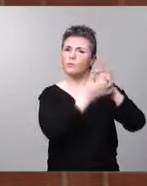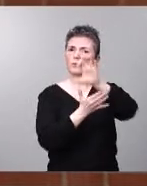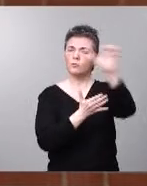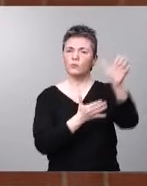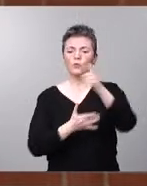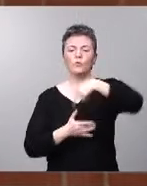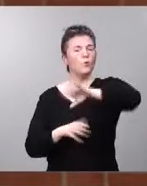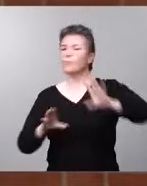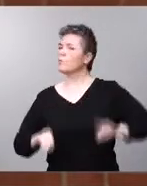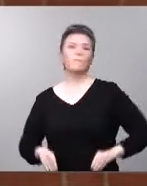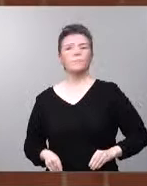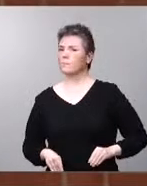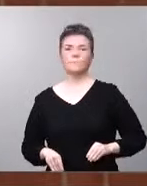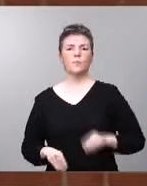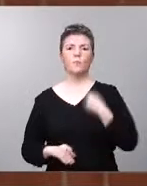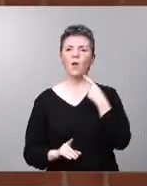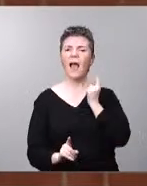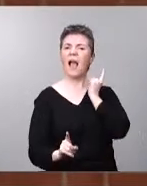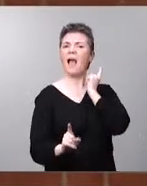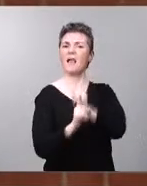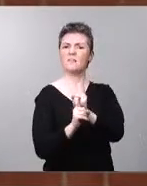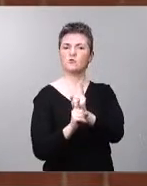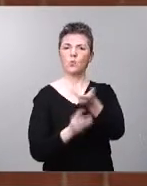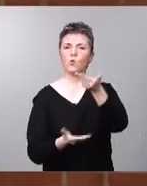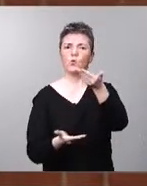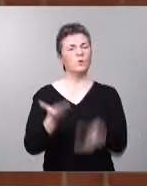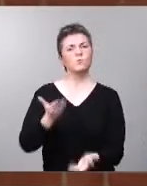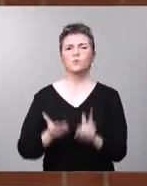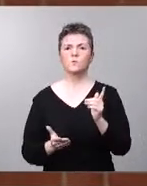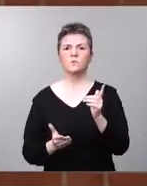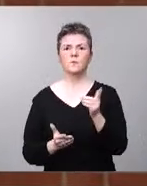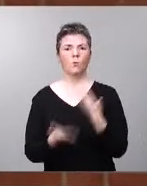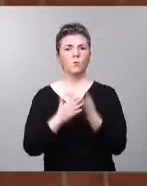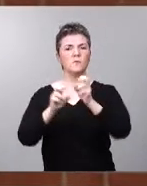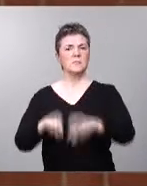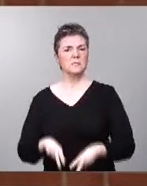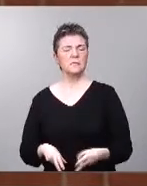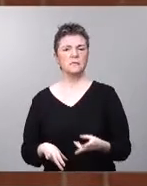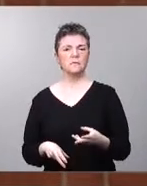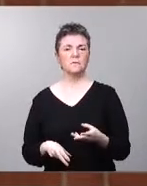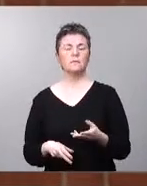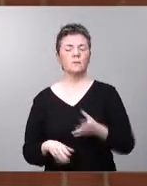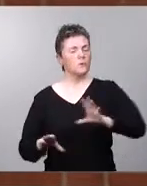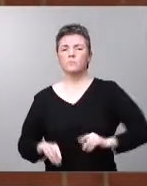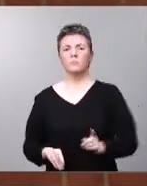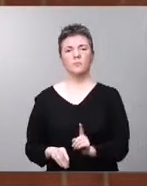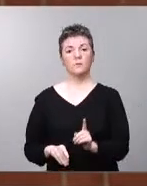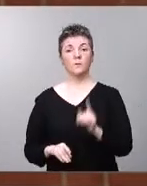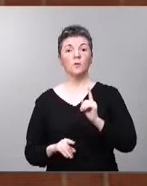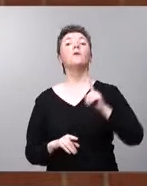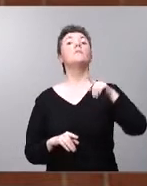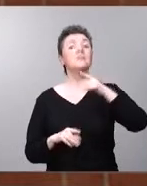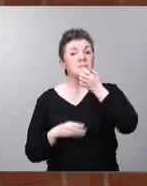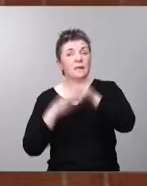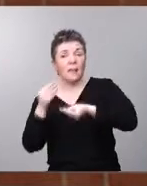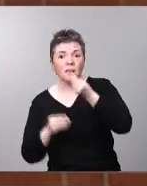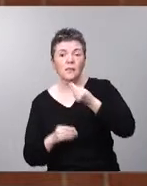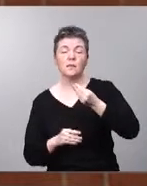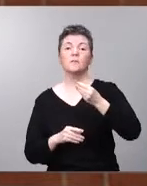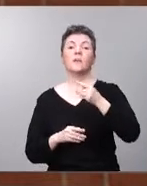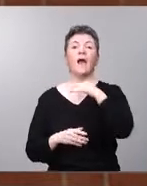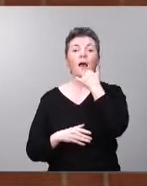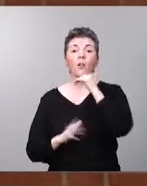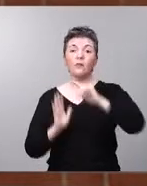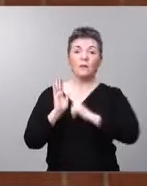una agresión injusta y justificada y que en consecuencia sanción haríamos cualquier violación de la legalidad